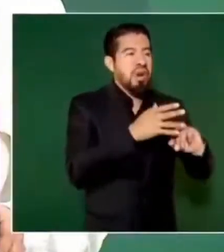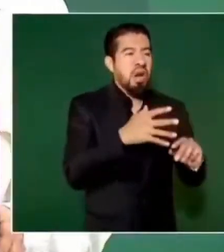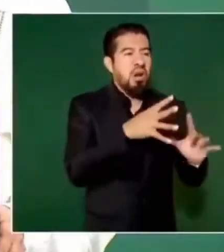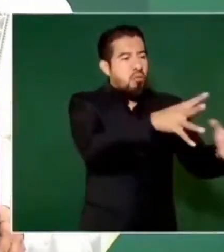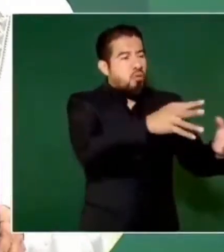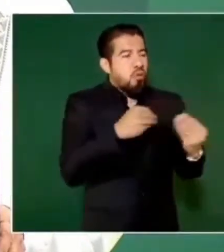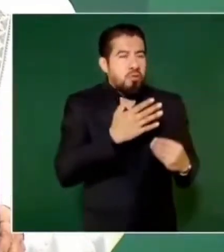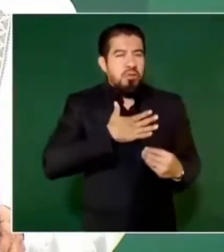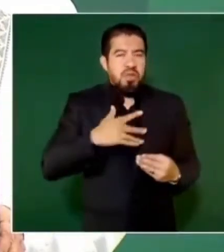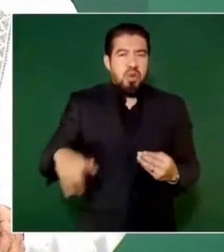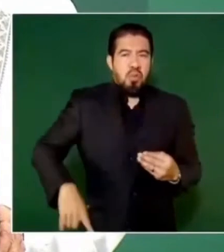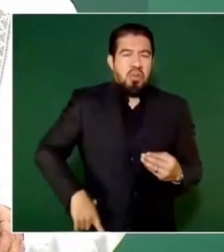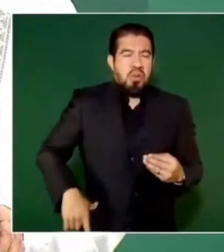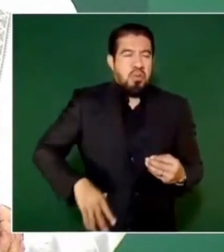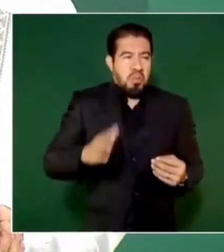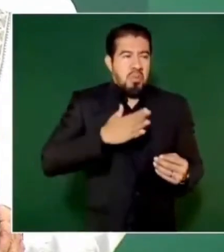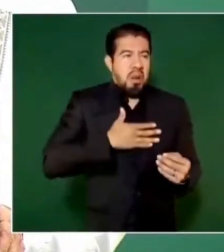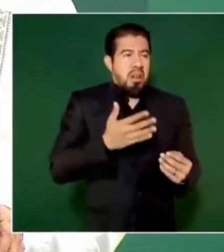Hacienda,